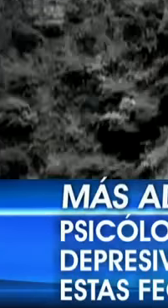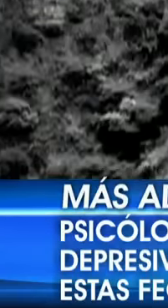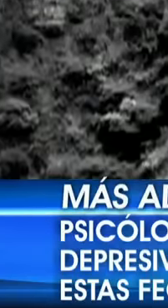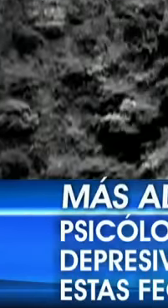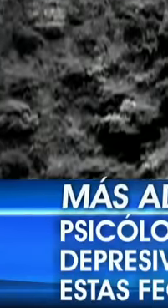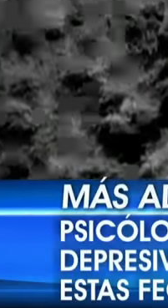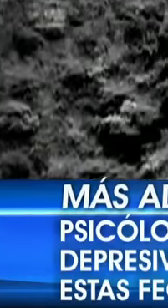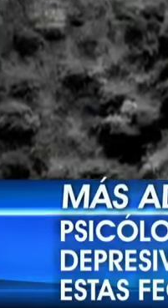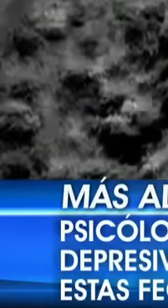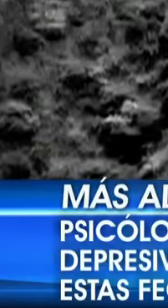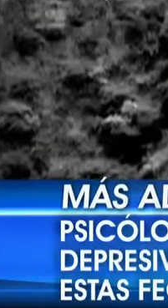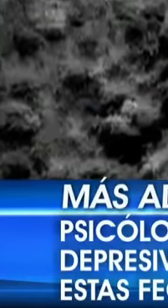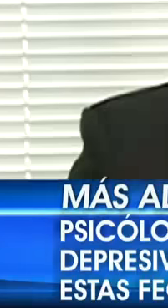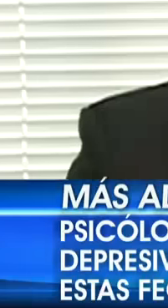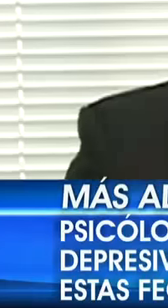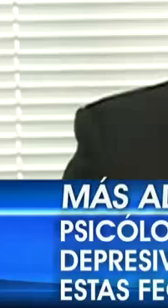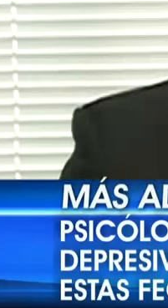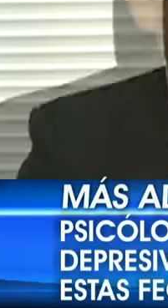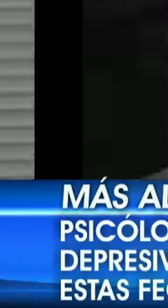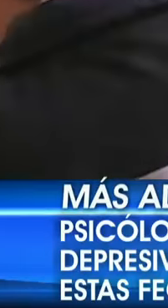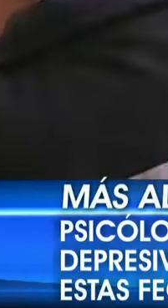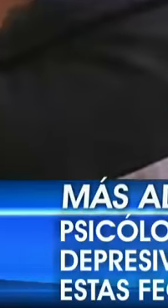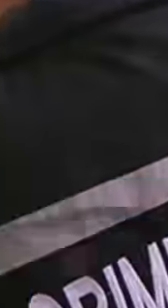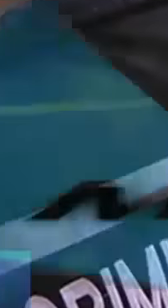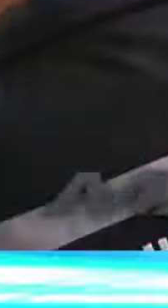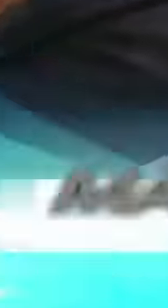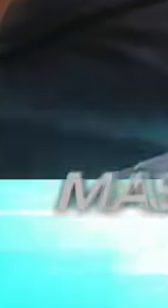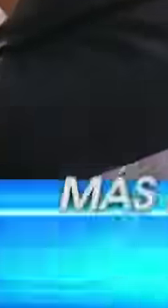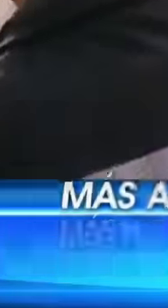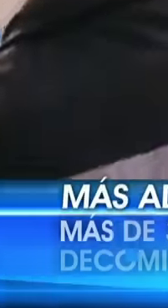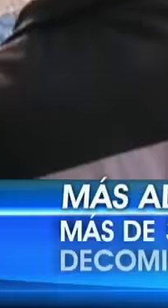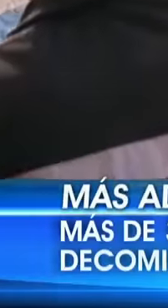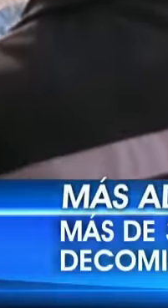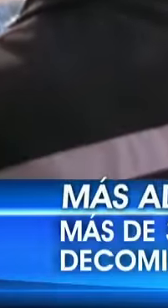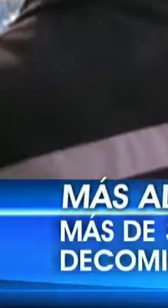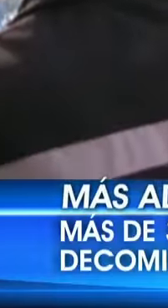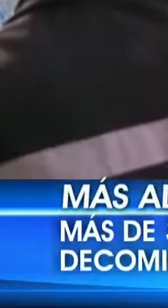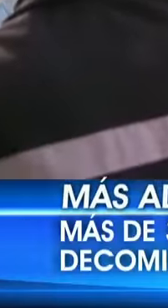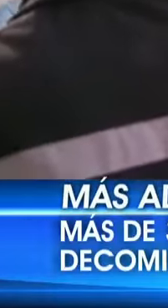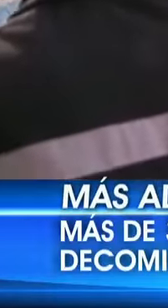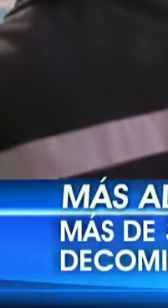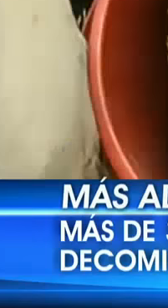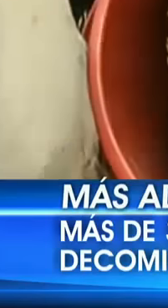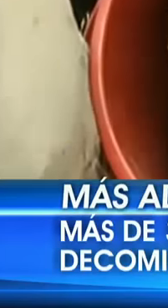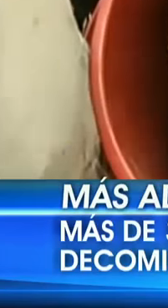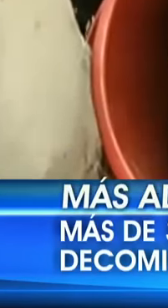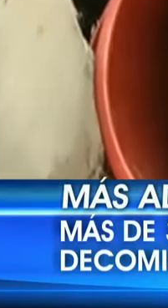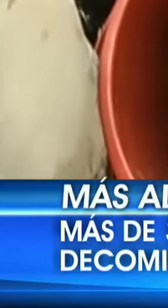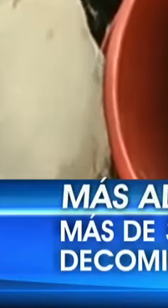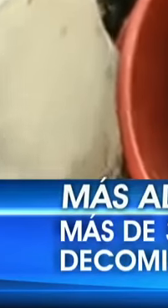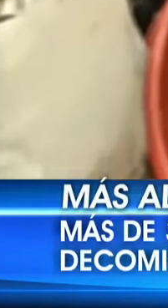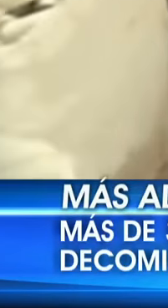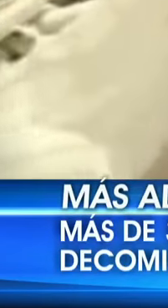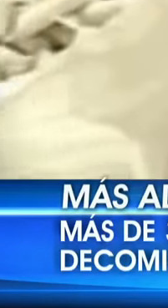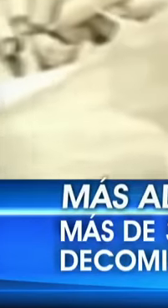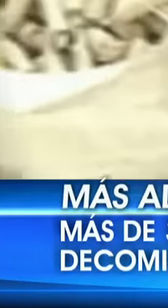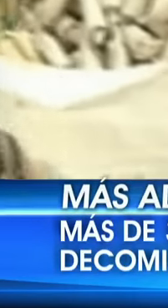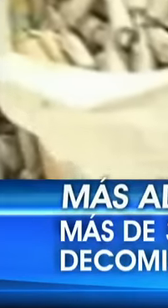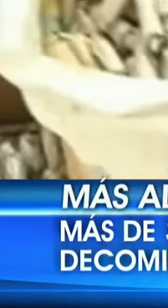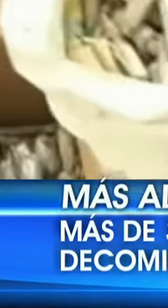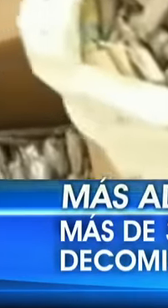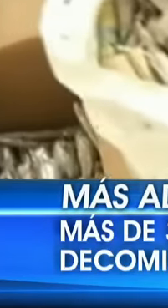depresión en estas fechas de Navidad y fin de año. La Policía Nacional allanó 3 viviendas y se encontró con más de 30.000 camaretas que